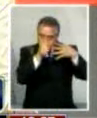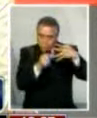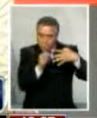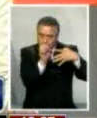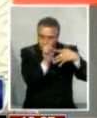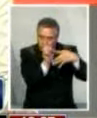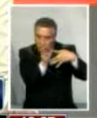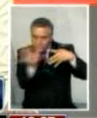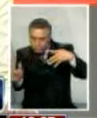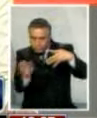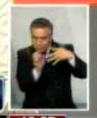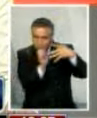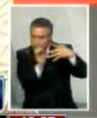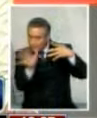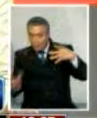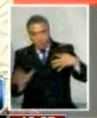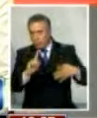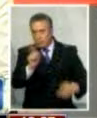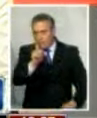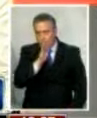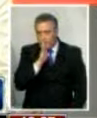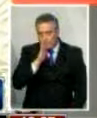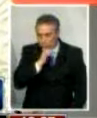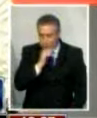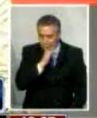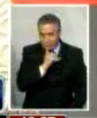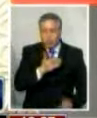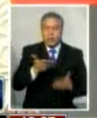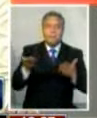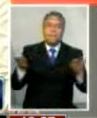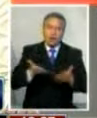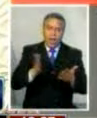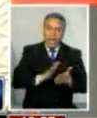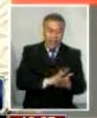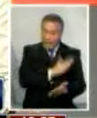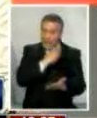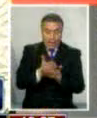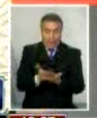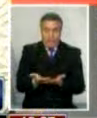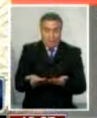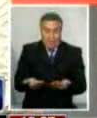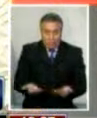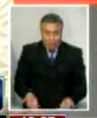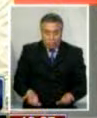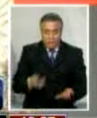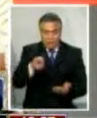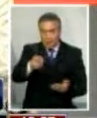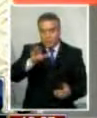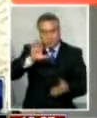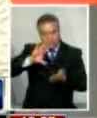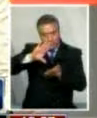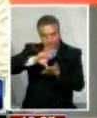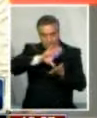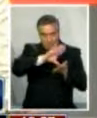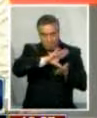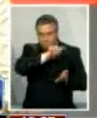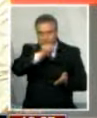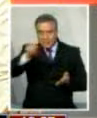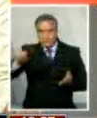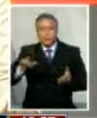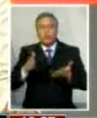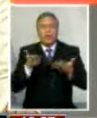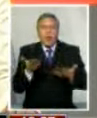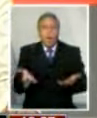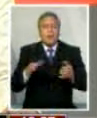acabada del delito de terrorismo, porque hasta ahora los estados no se han puesto de acuerdo cómo